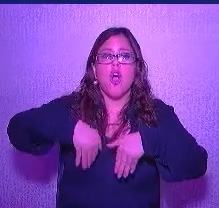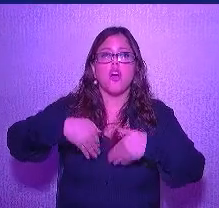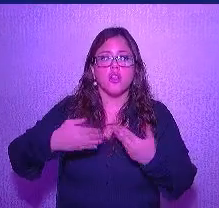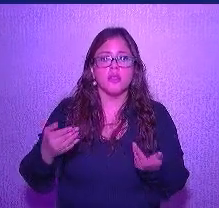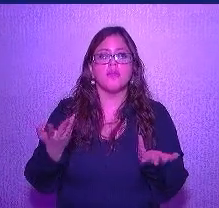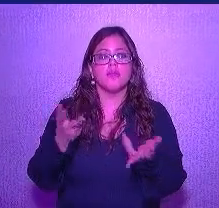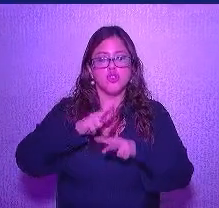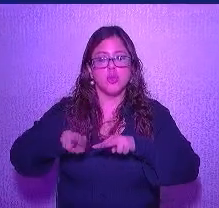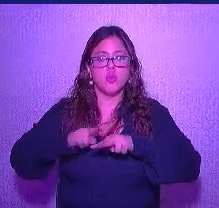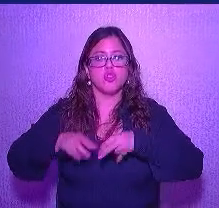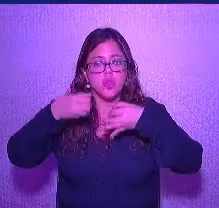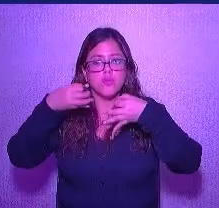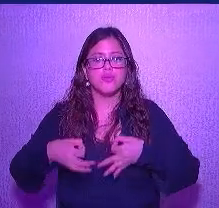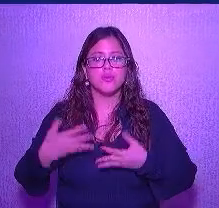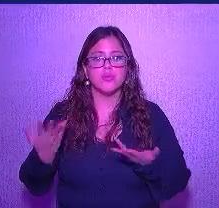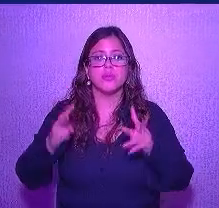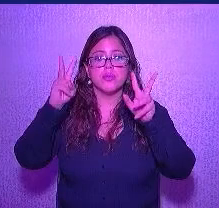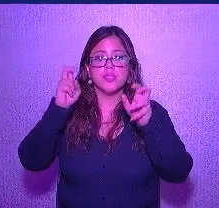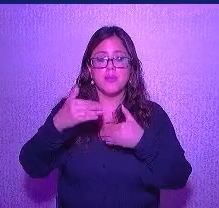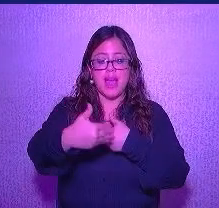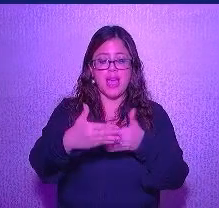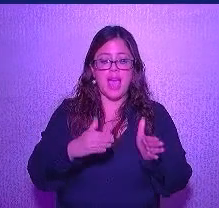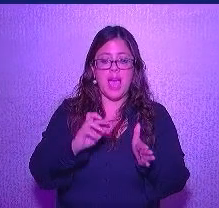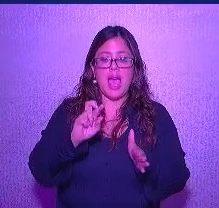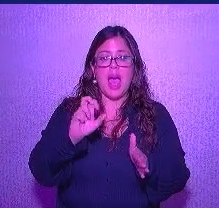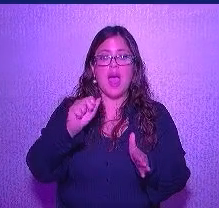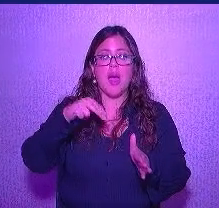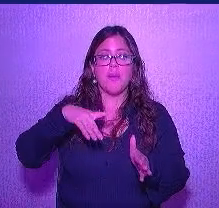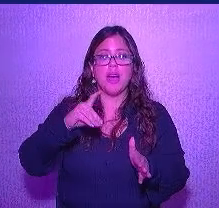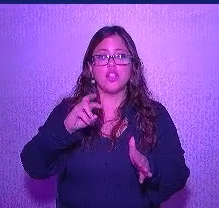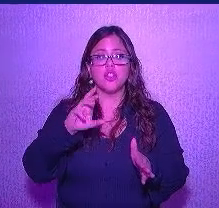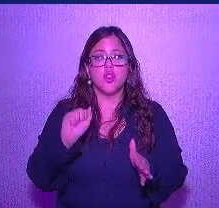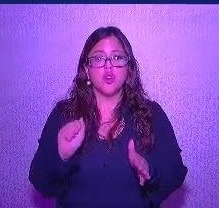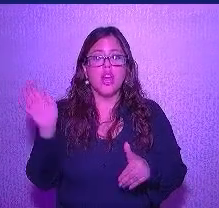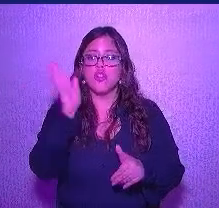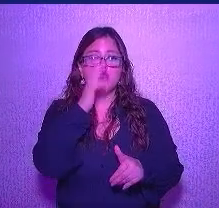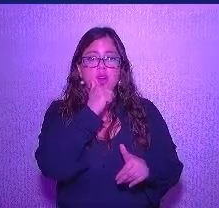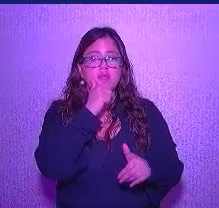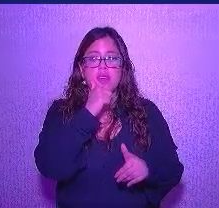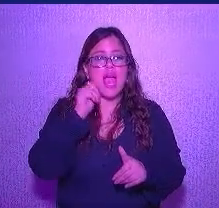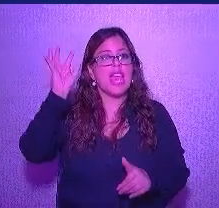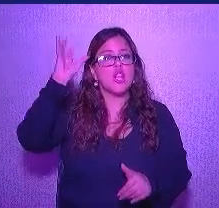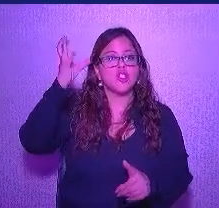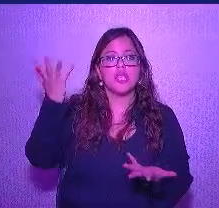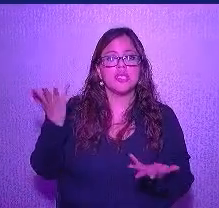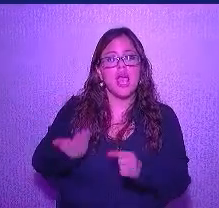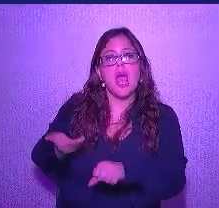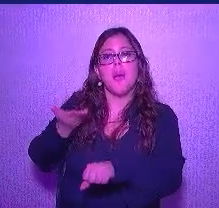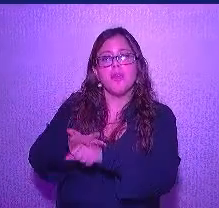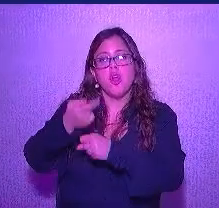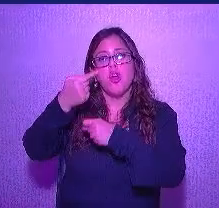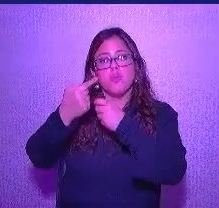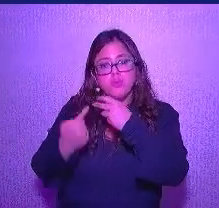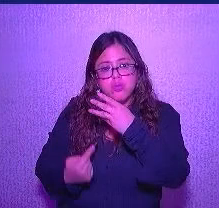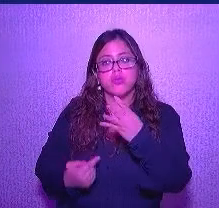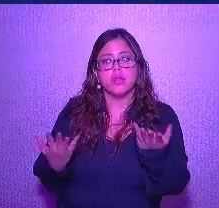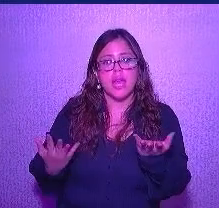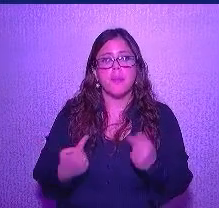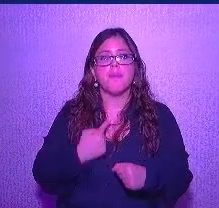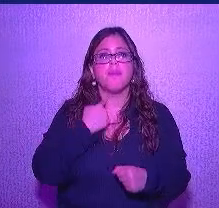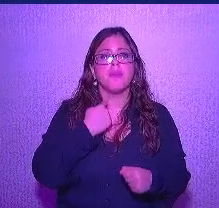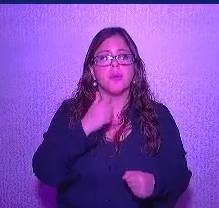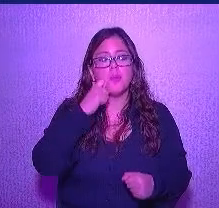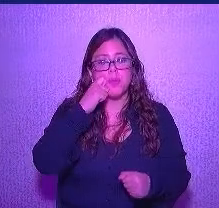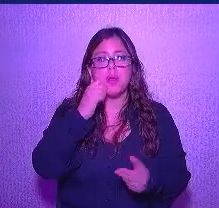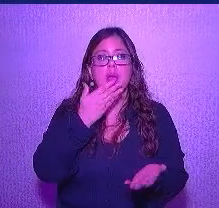soluciones en el caso de Pandora ella no era tan inocente ella llevó a pedido de Zeus una serie de consecuencias a la humanidad al abrir